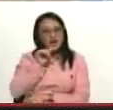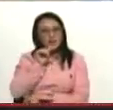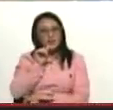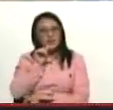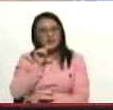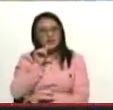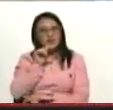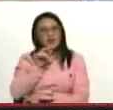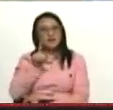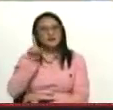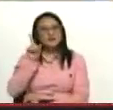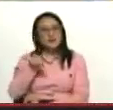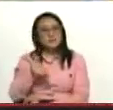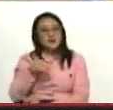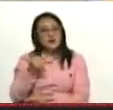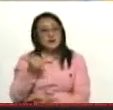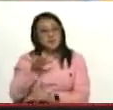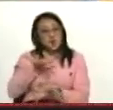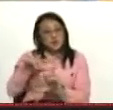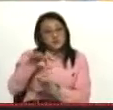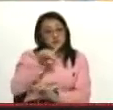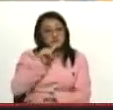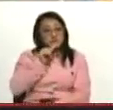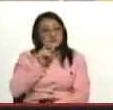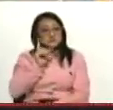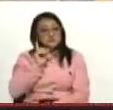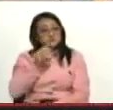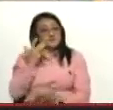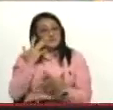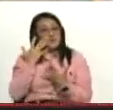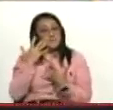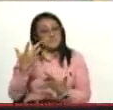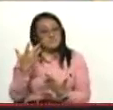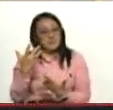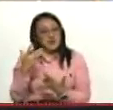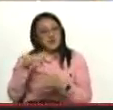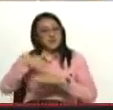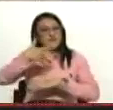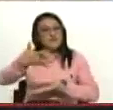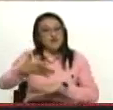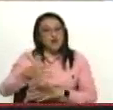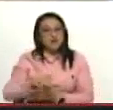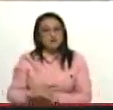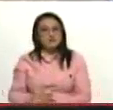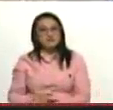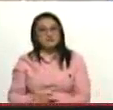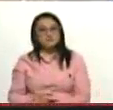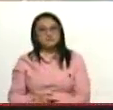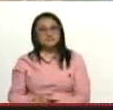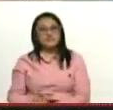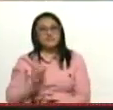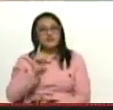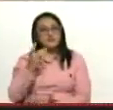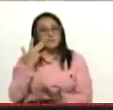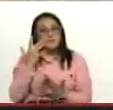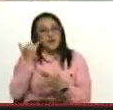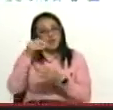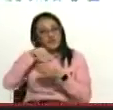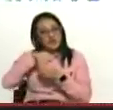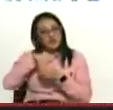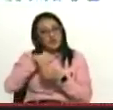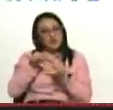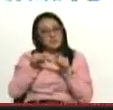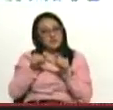también pero como Está rodeada de agua también tienes que mirar hacia afuera tienes que mirar hacia adentro y también